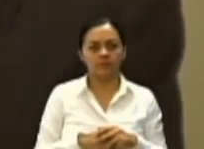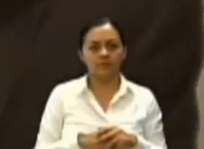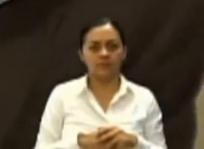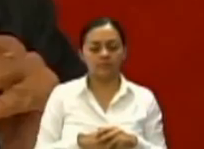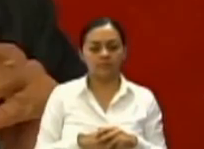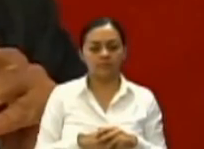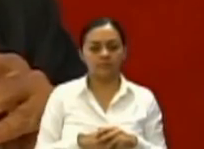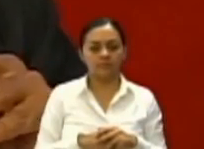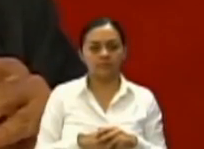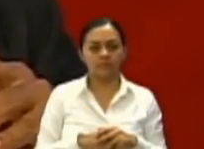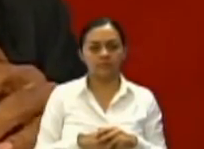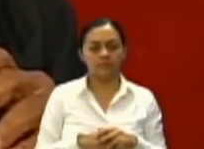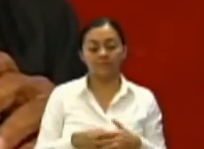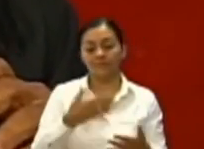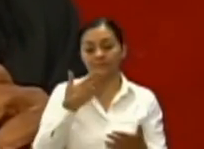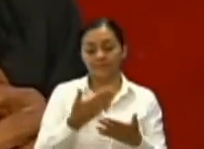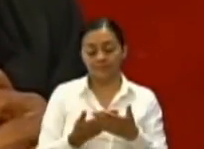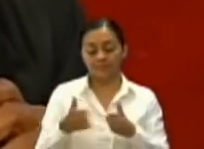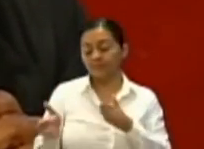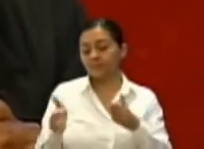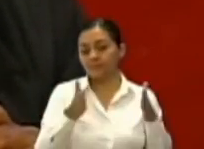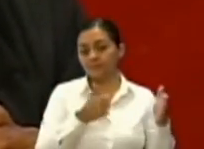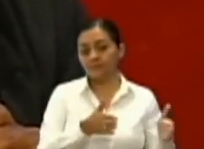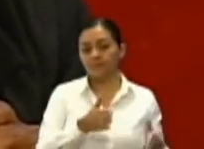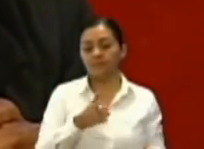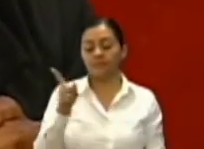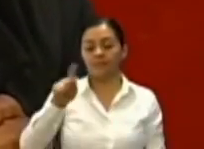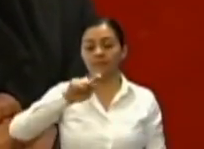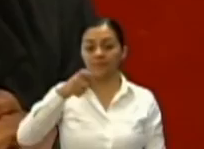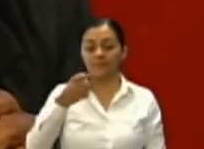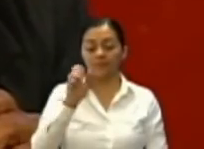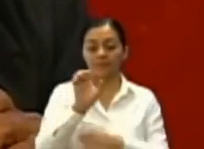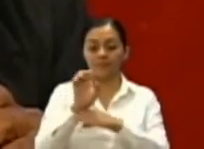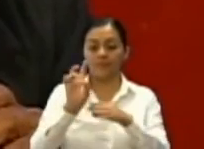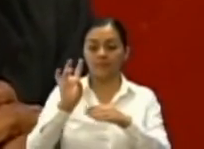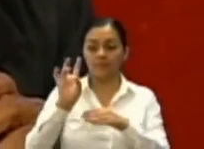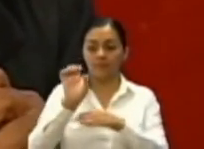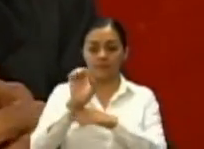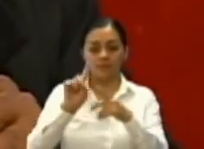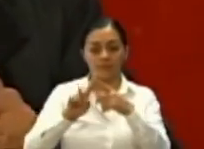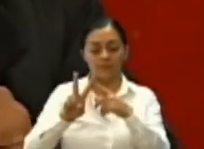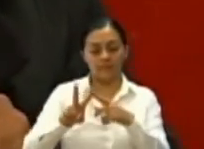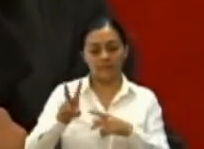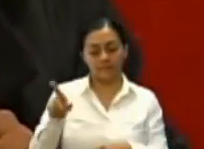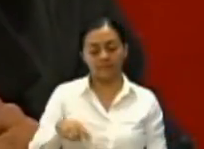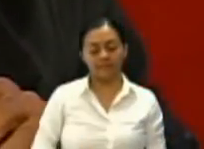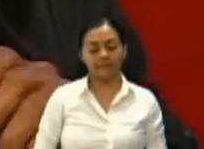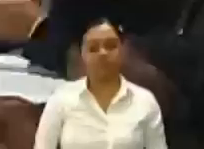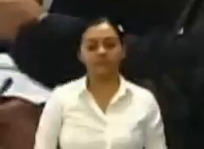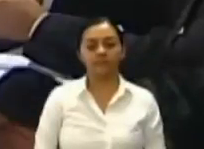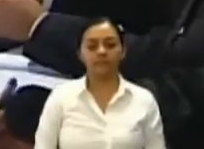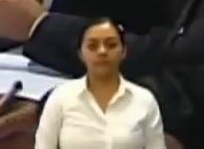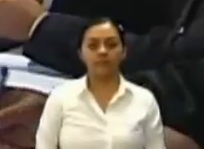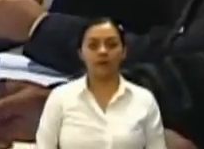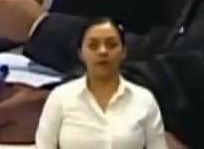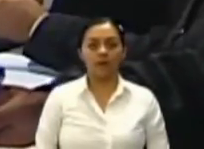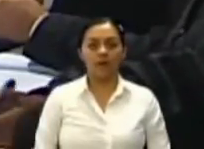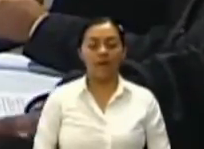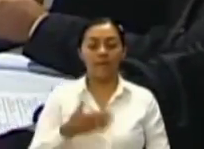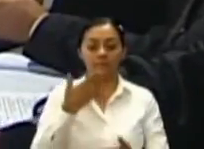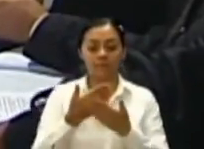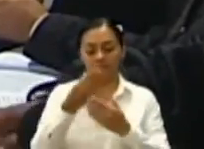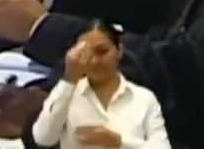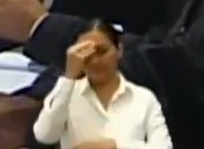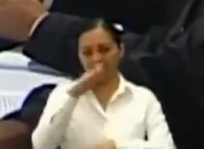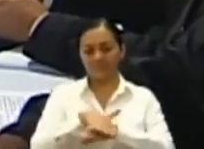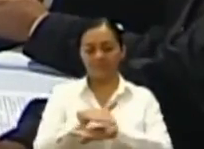seguimos especialmente gracias muy amable eduardo córdoba viene por la televisión pública por favor adelante igual gracias buenas tardes